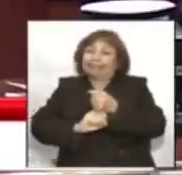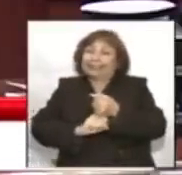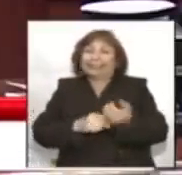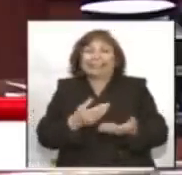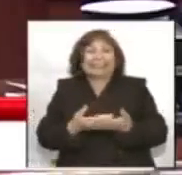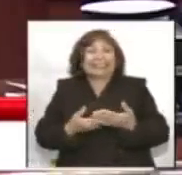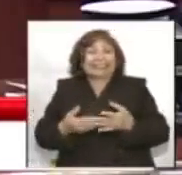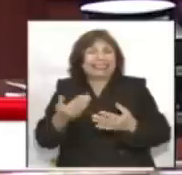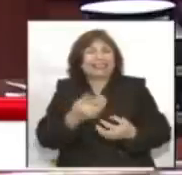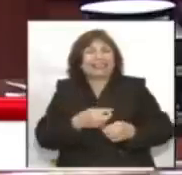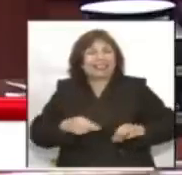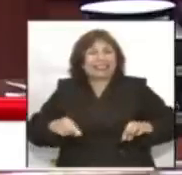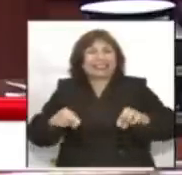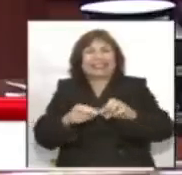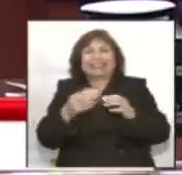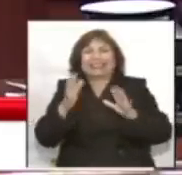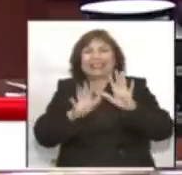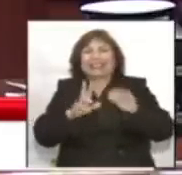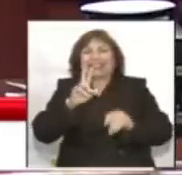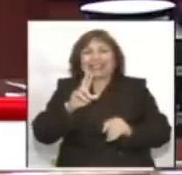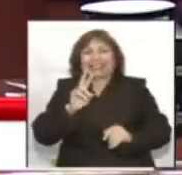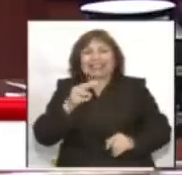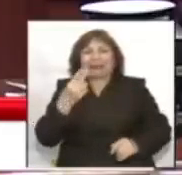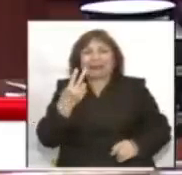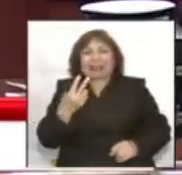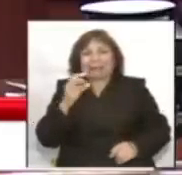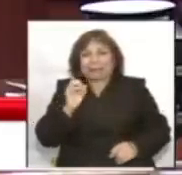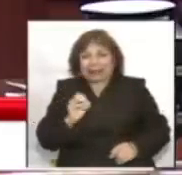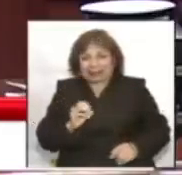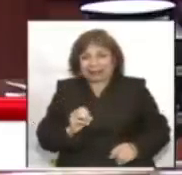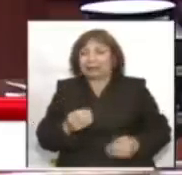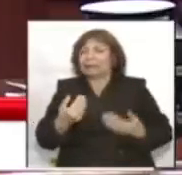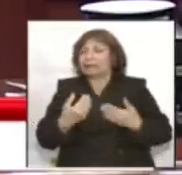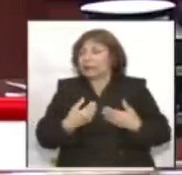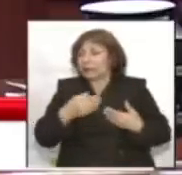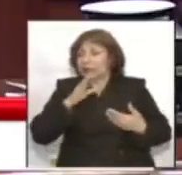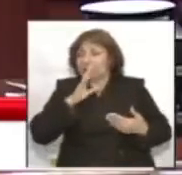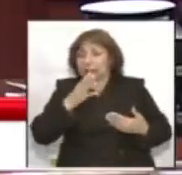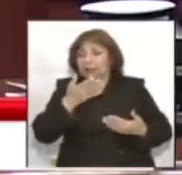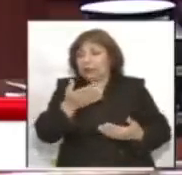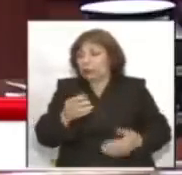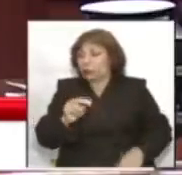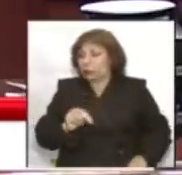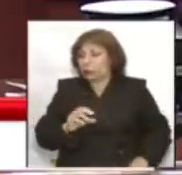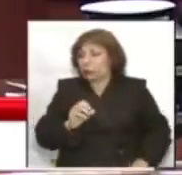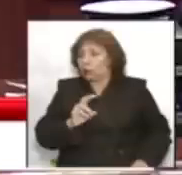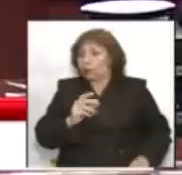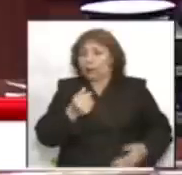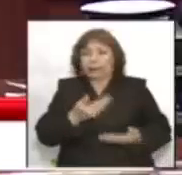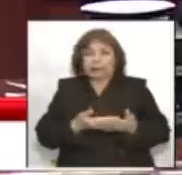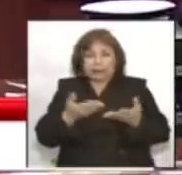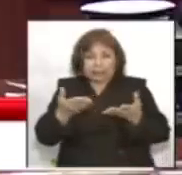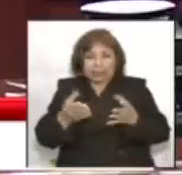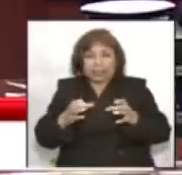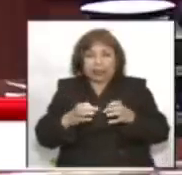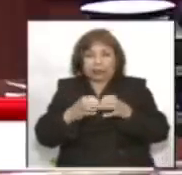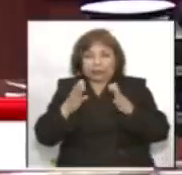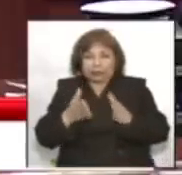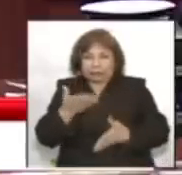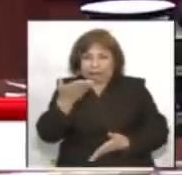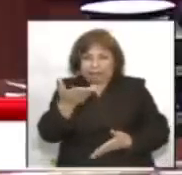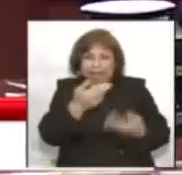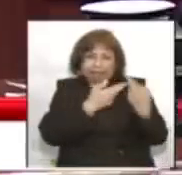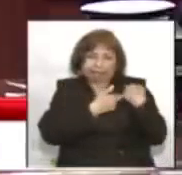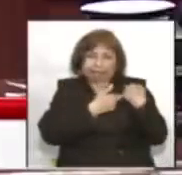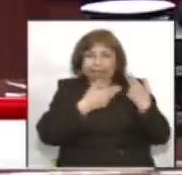verdad que es lamentable y lo que cobran ellos la tasa de interés es realmente altísima la más alta de sudamérica es por